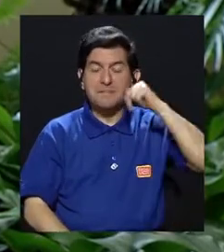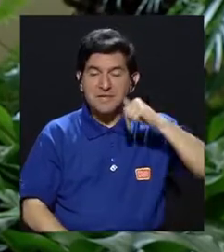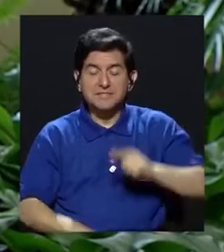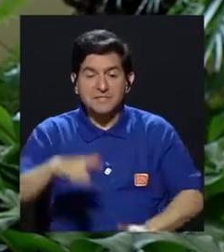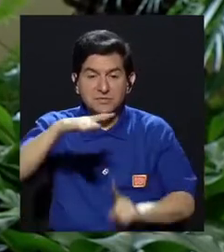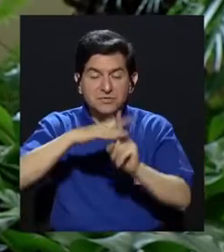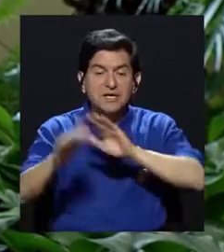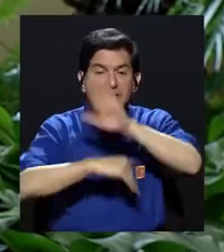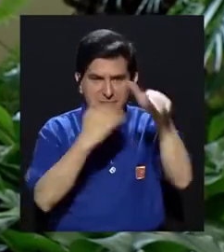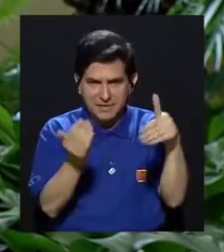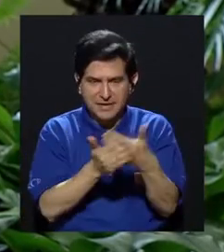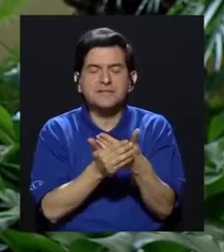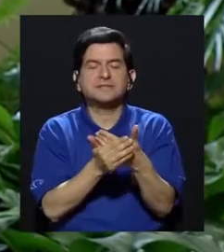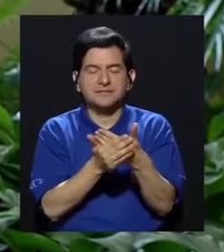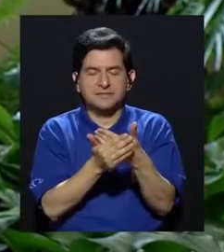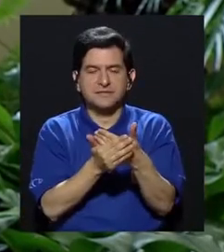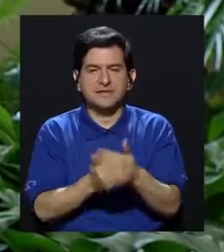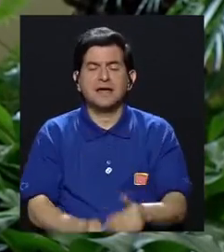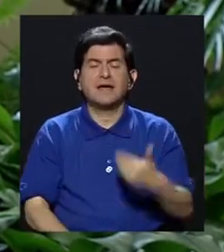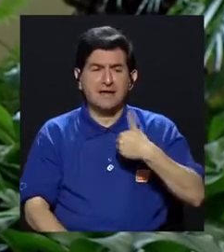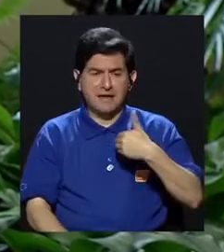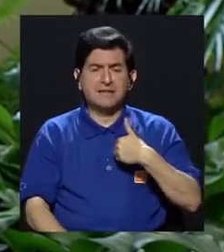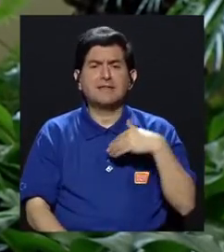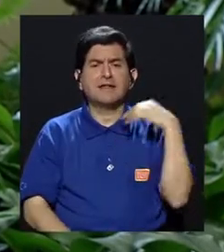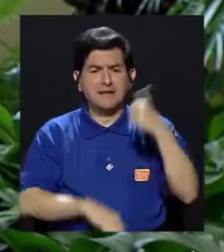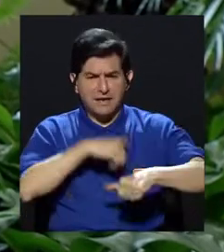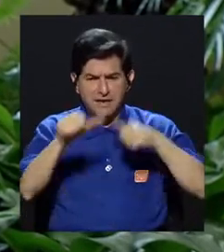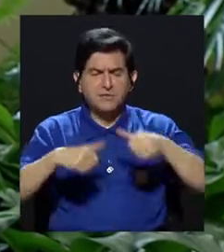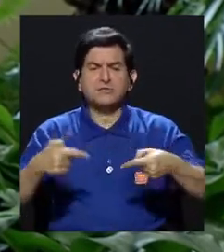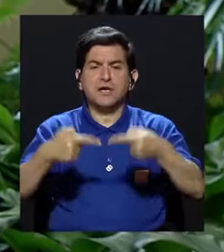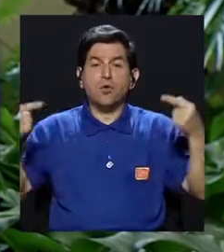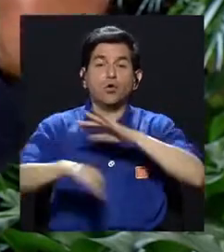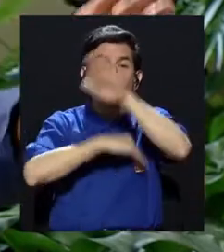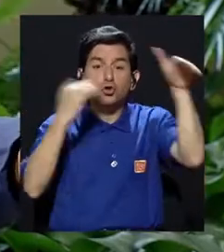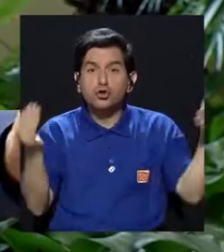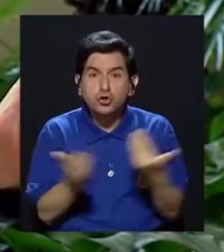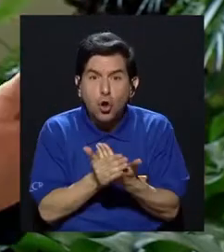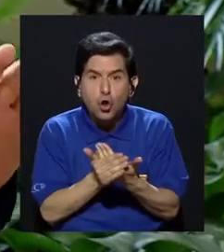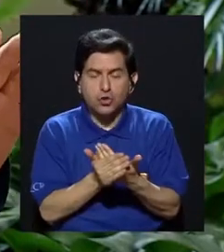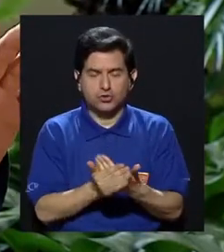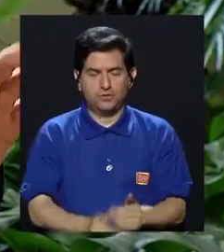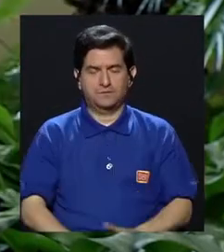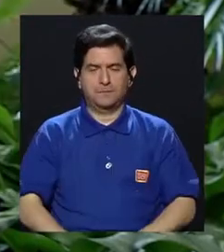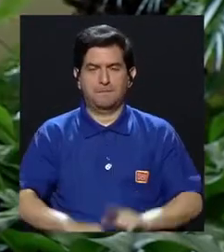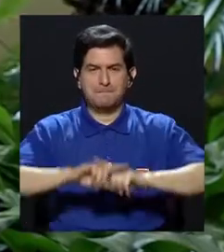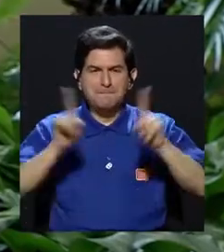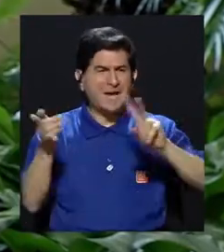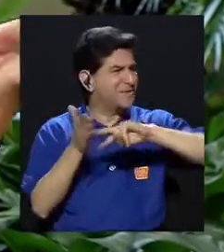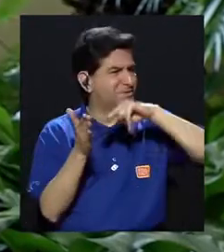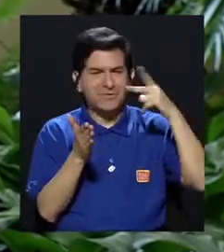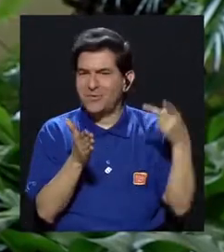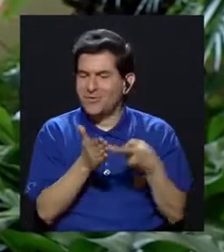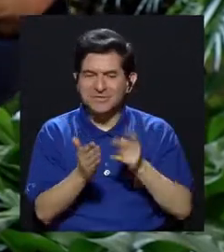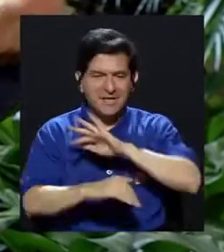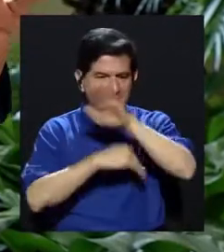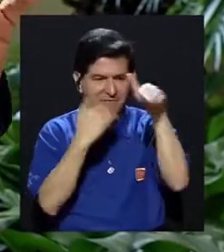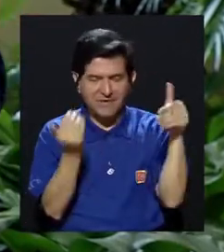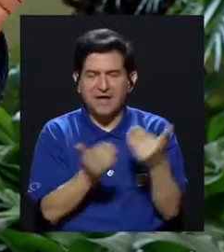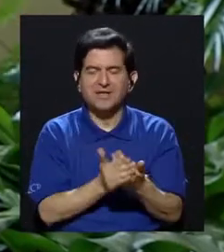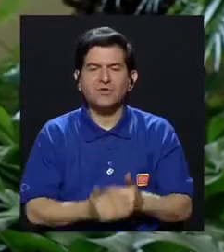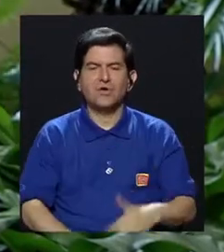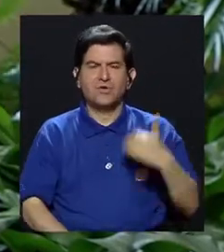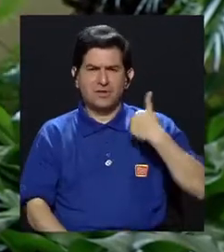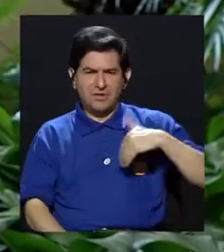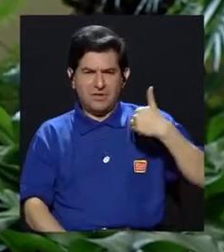machismo está presente en todos y todas. Y tenemos que pelearnos contra él, todos, ahí sin excepción. Pero eso no significa que todos viven